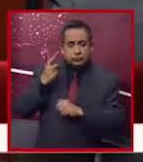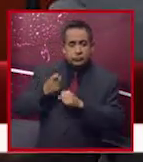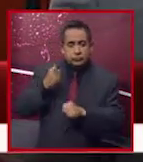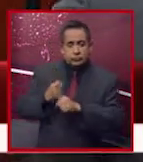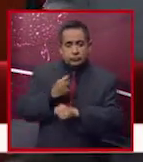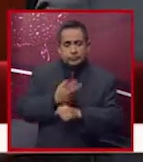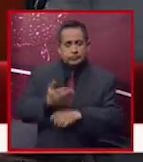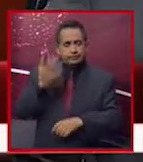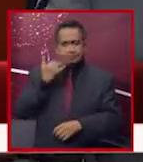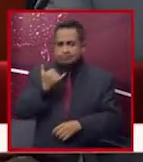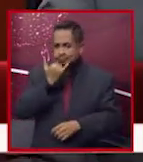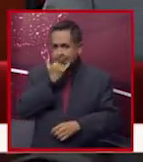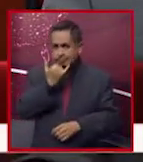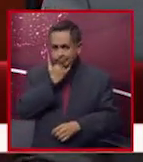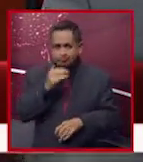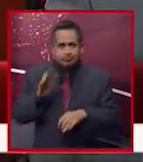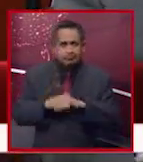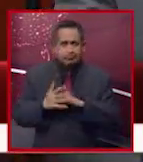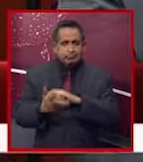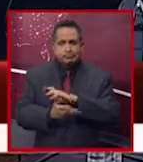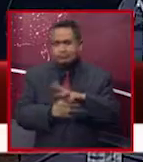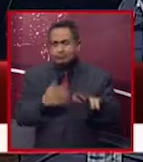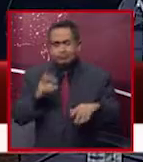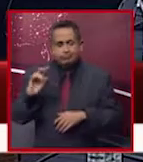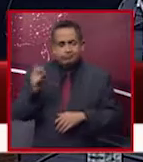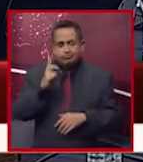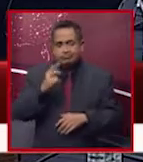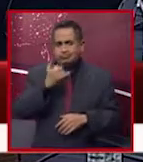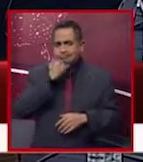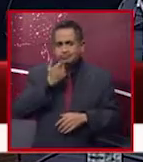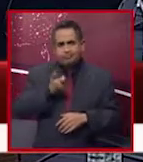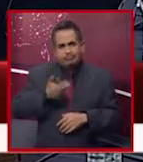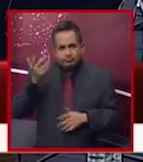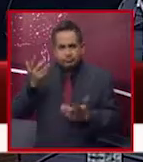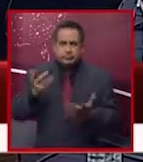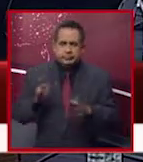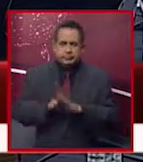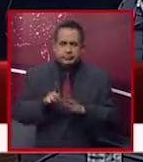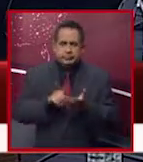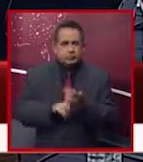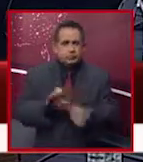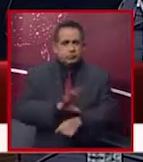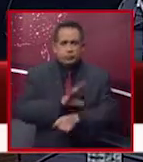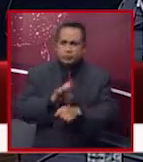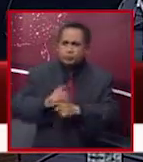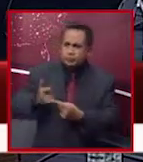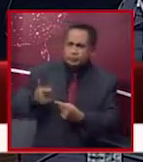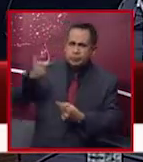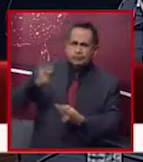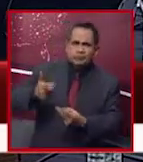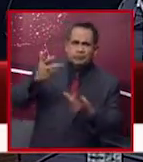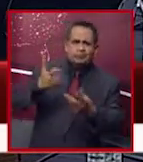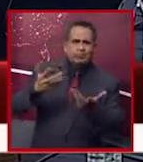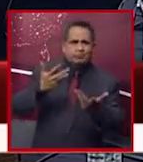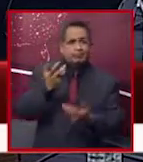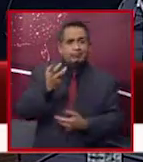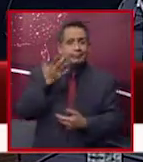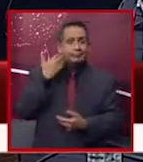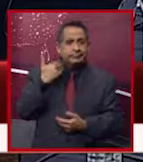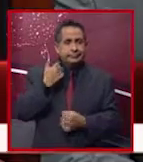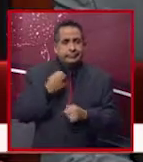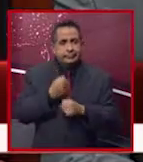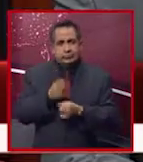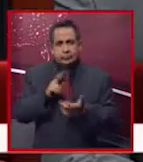fue adverso, derivado de la depreciación del tipo de cambio y por el incremento que tuvieron algunos energéticos, que ocasionó que en